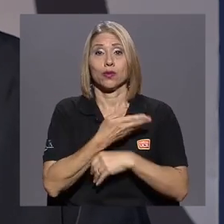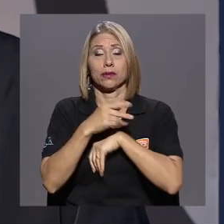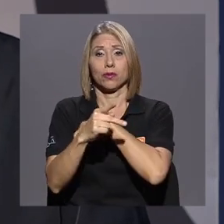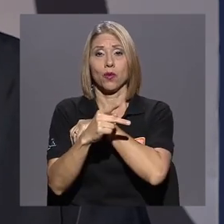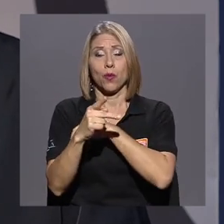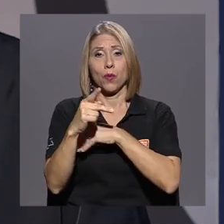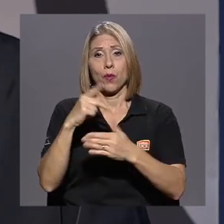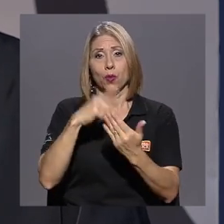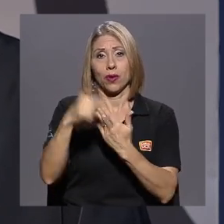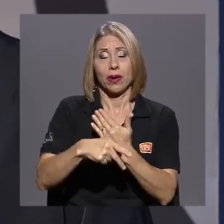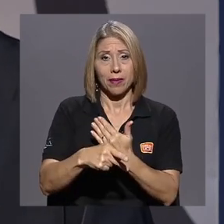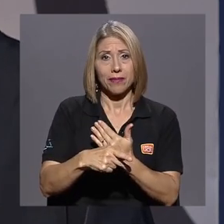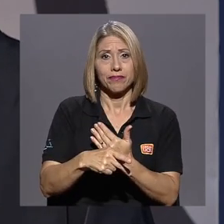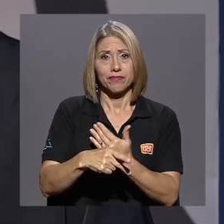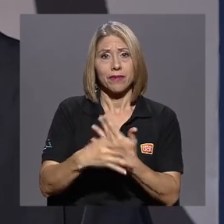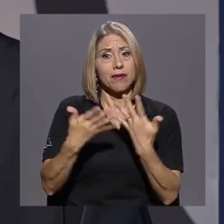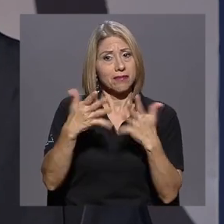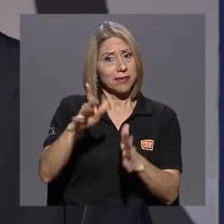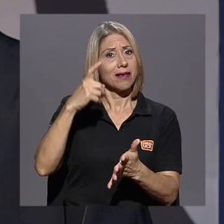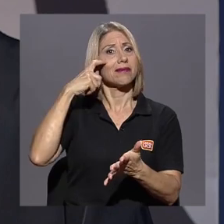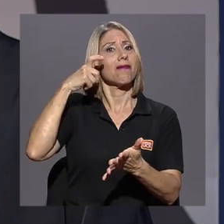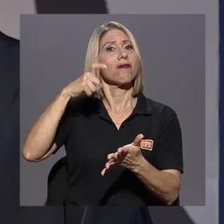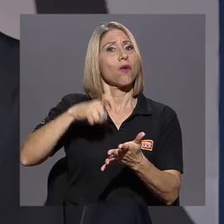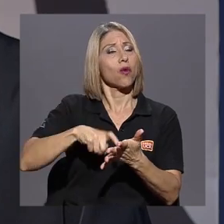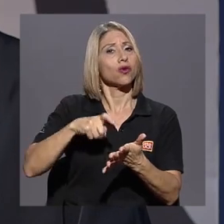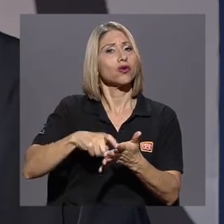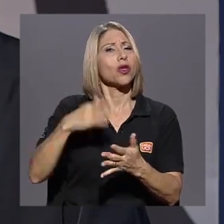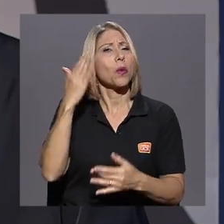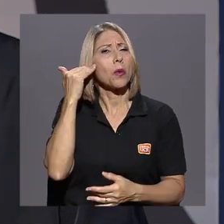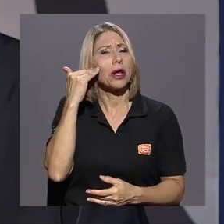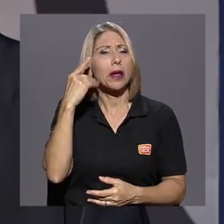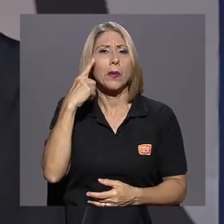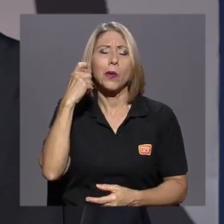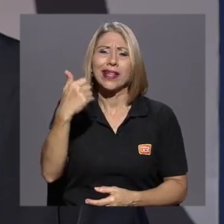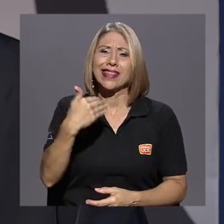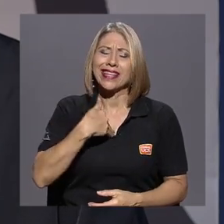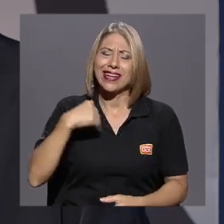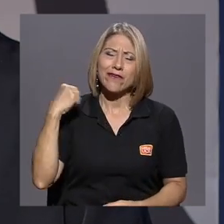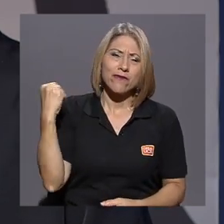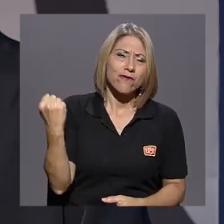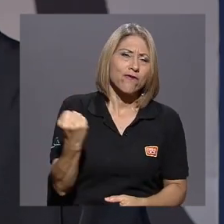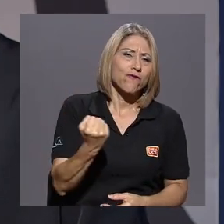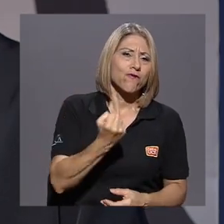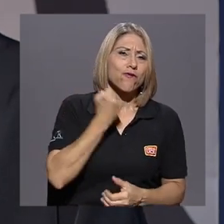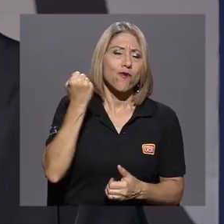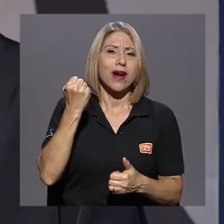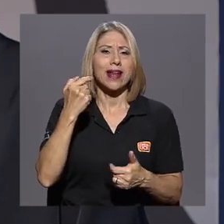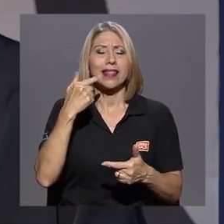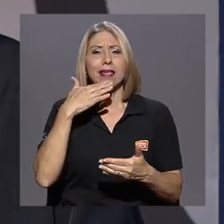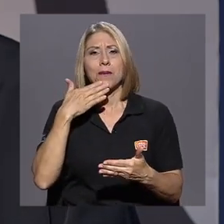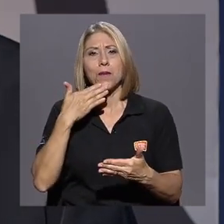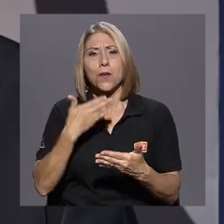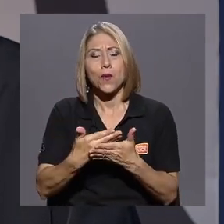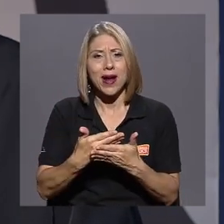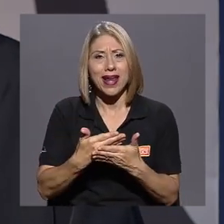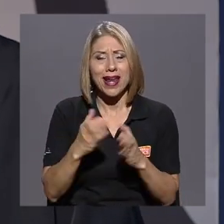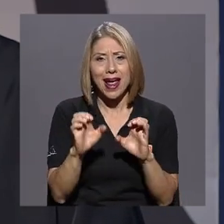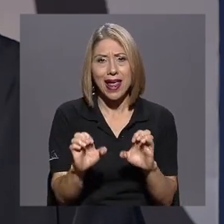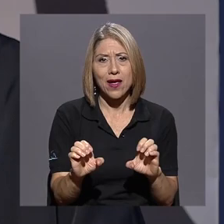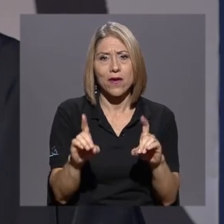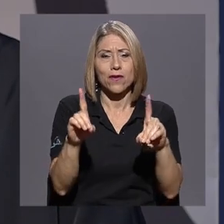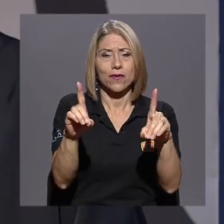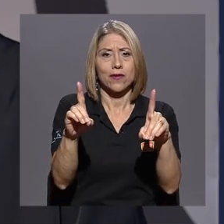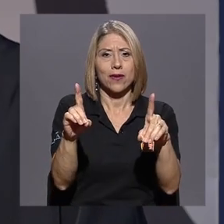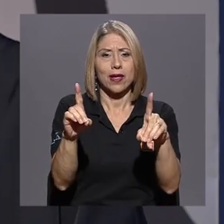programa se ha reconocido por tener una muy fuerte, muy buena formación en